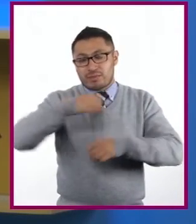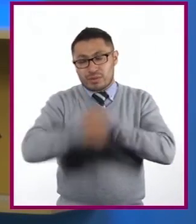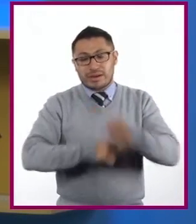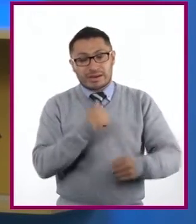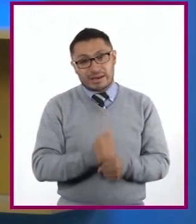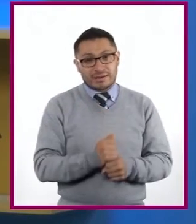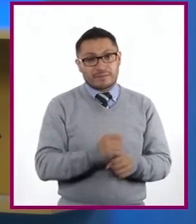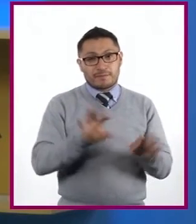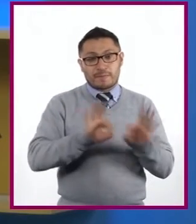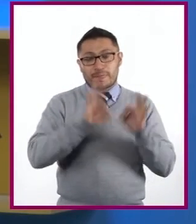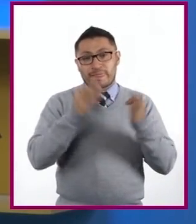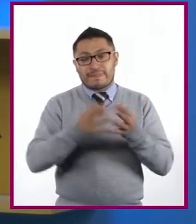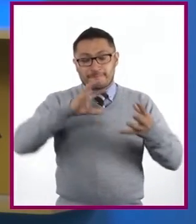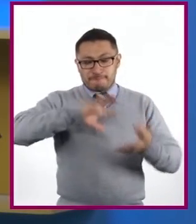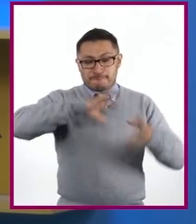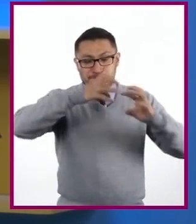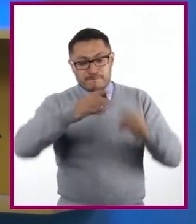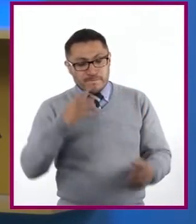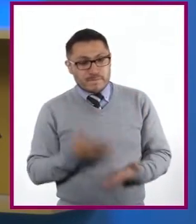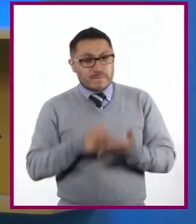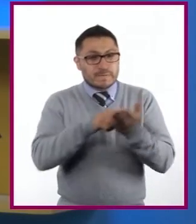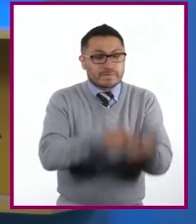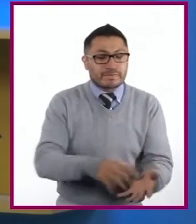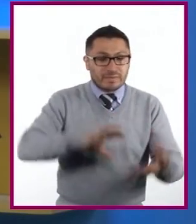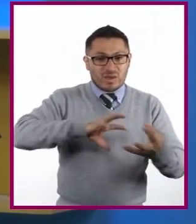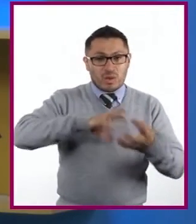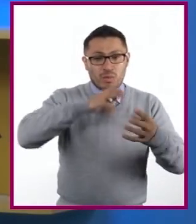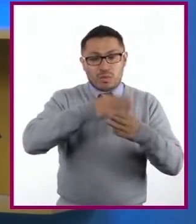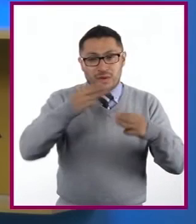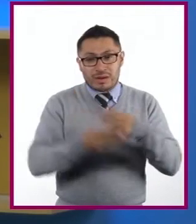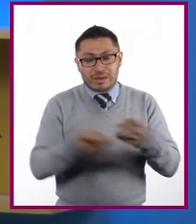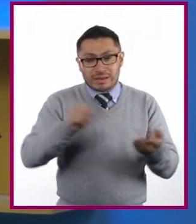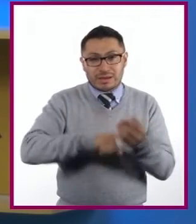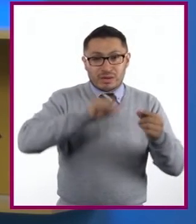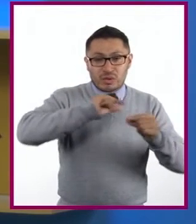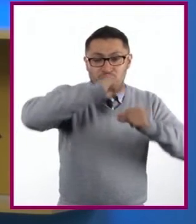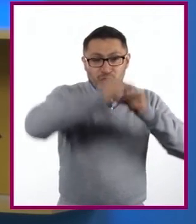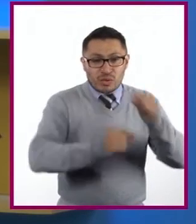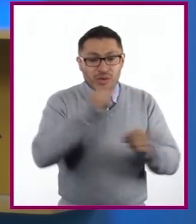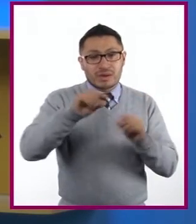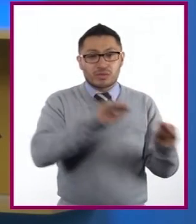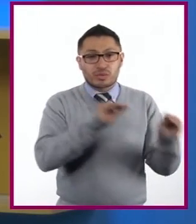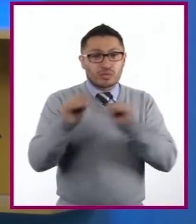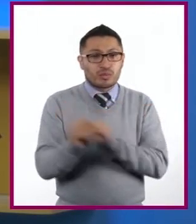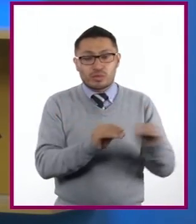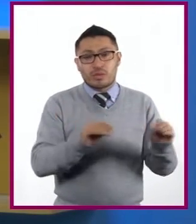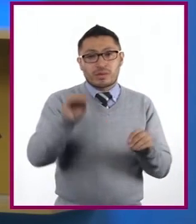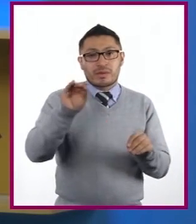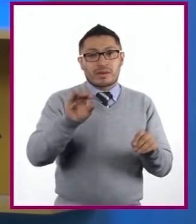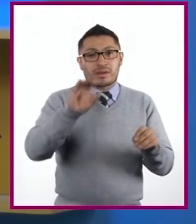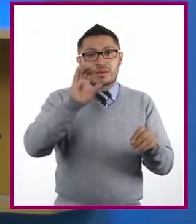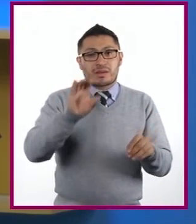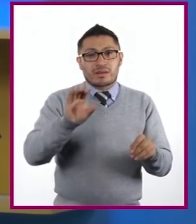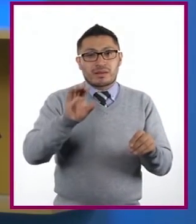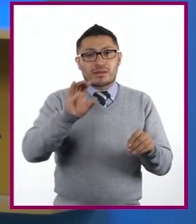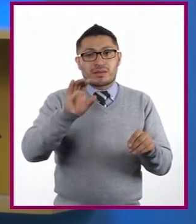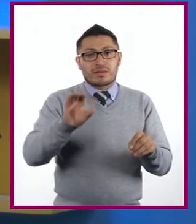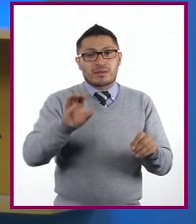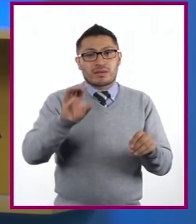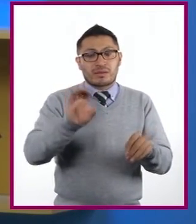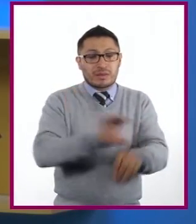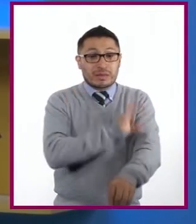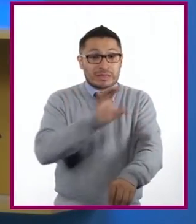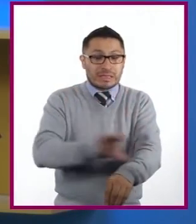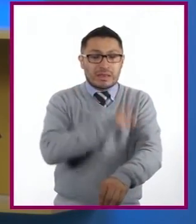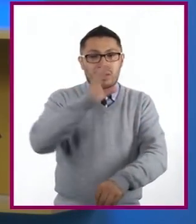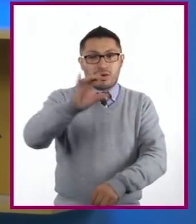propone que la materia está compuesta de átomos y que su movimiento cinética explica algunos conceptos y